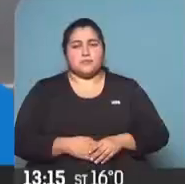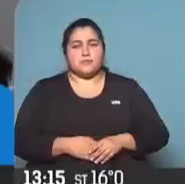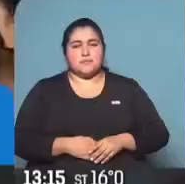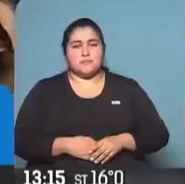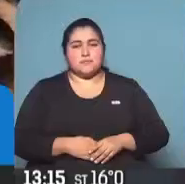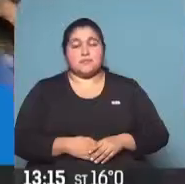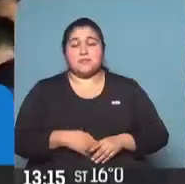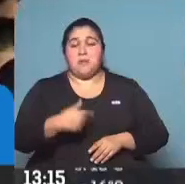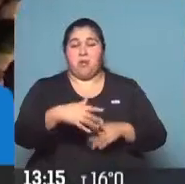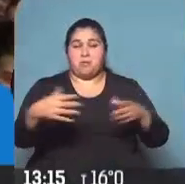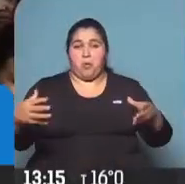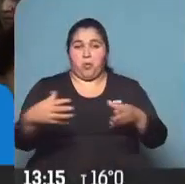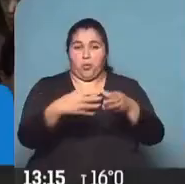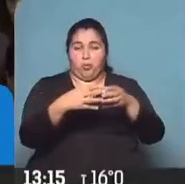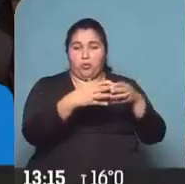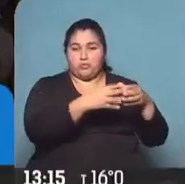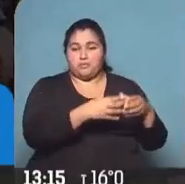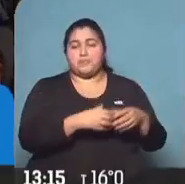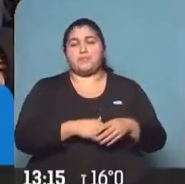siempre encima del final